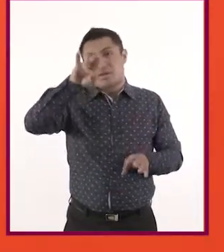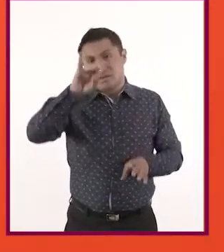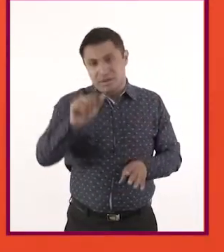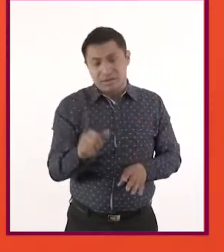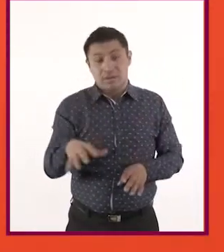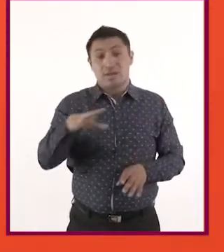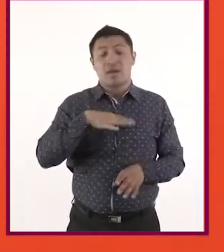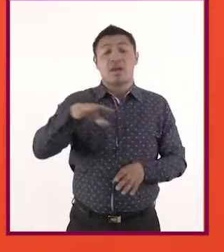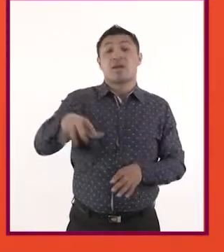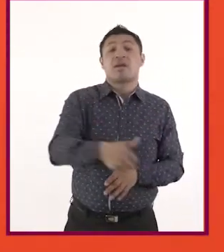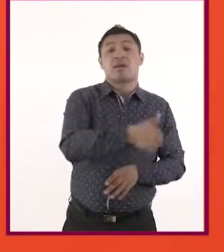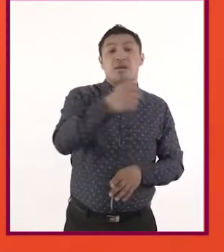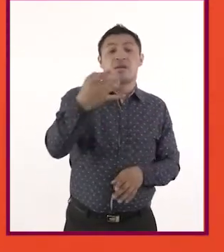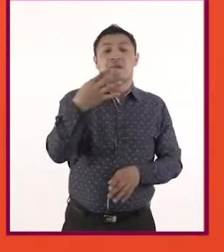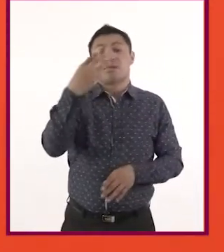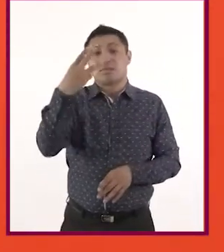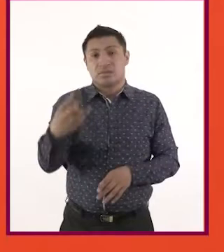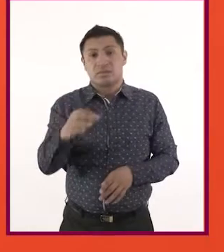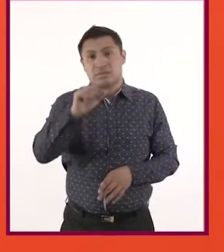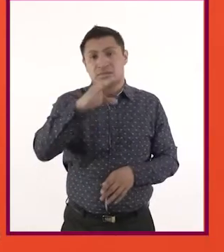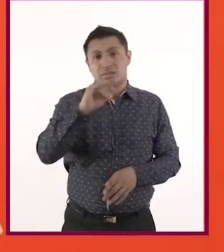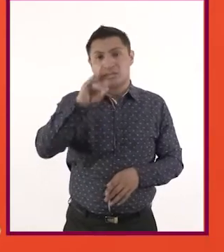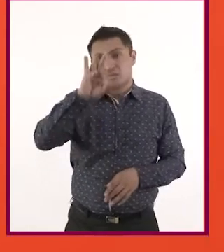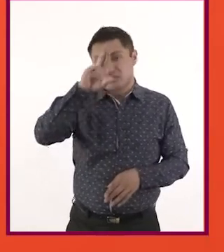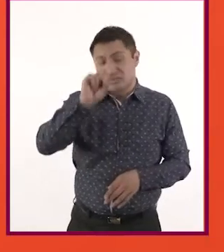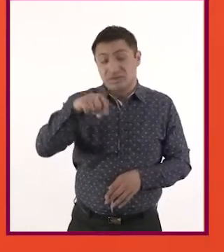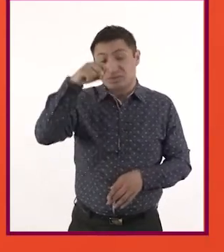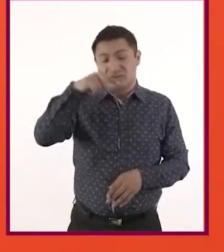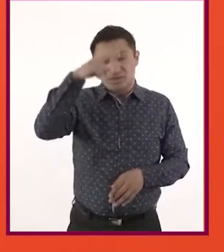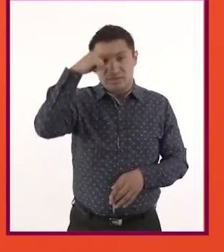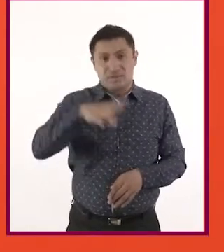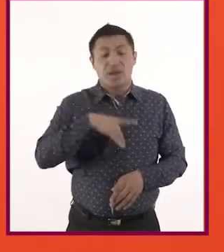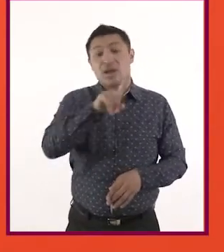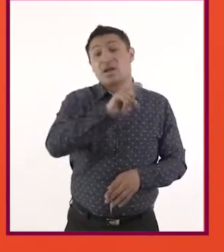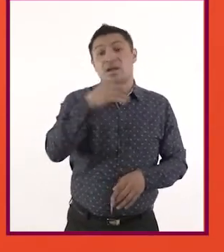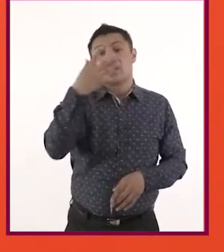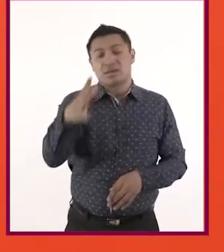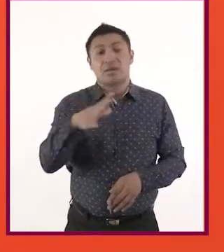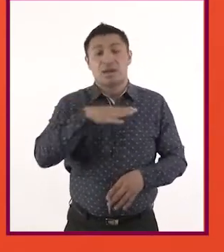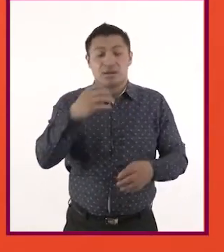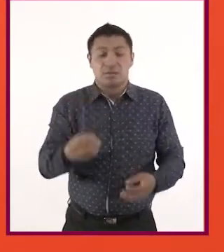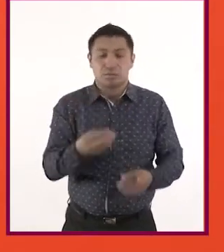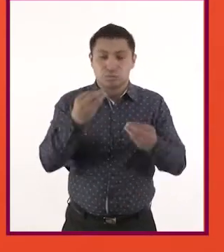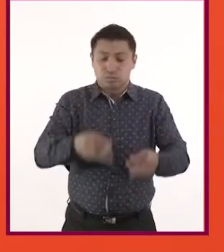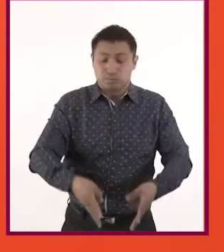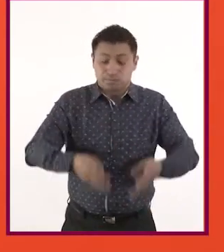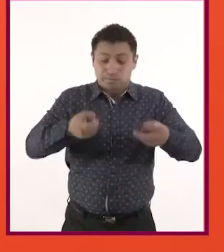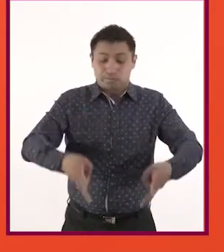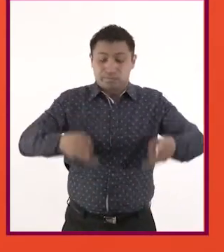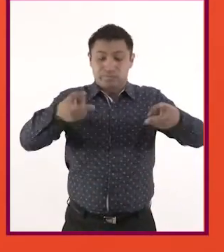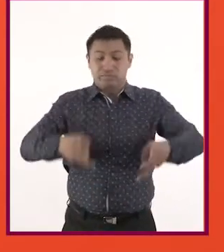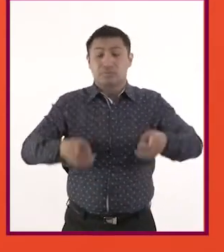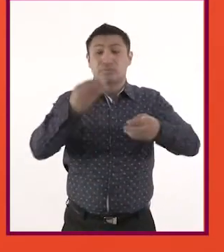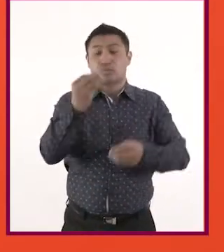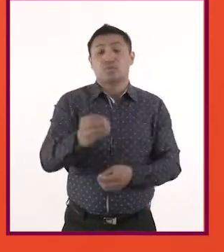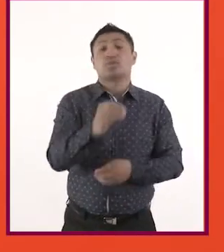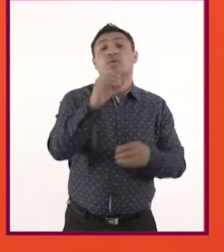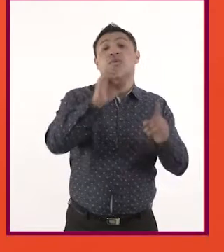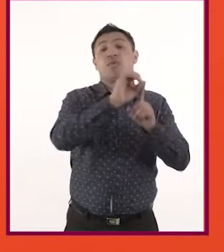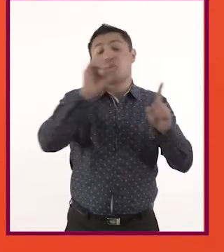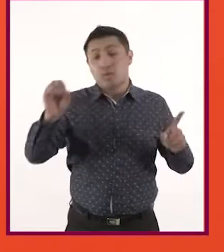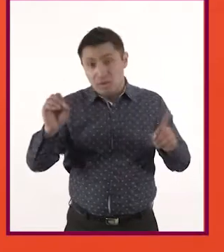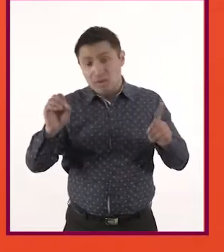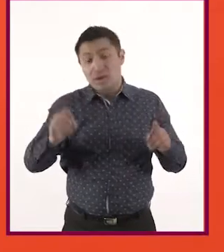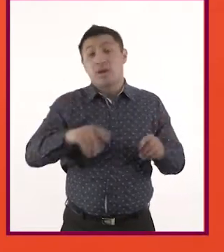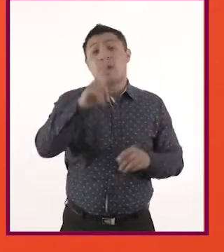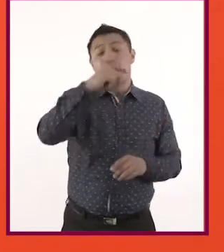los 653 acuíferos existentes, 105 han sido sobreexplotados. La organización Agua para Todos